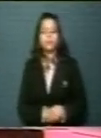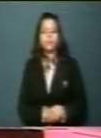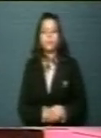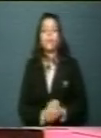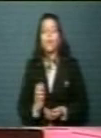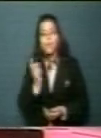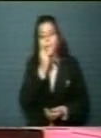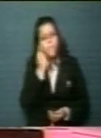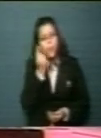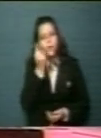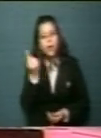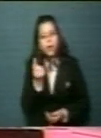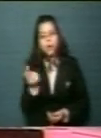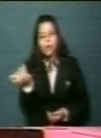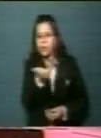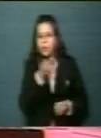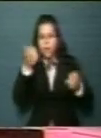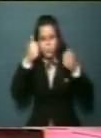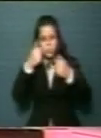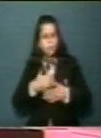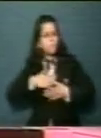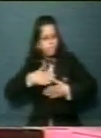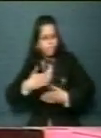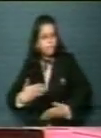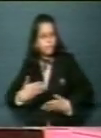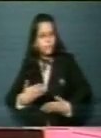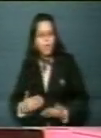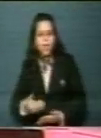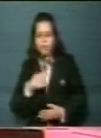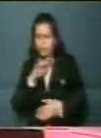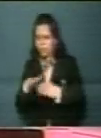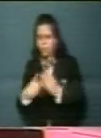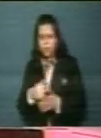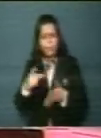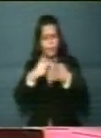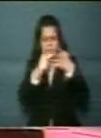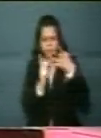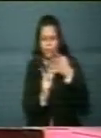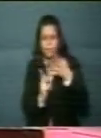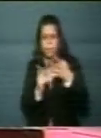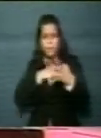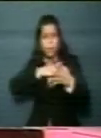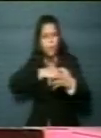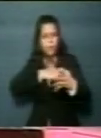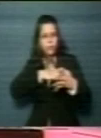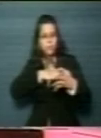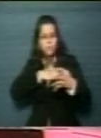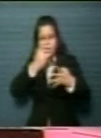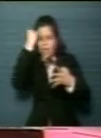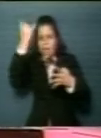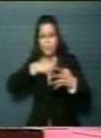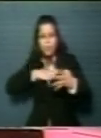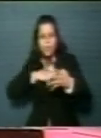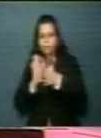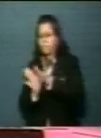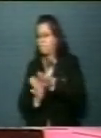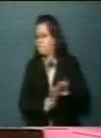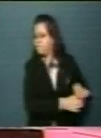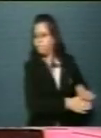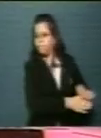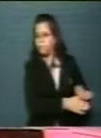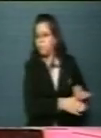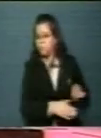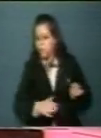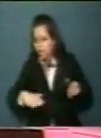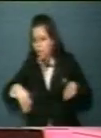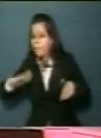Buscar el bien común sin renunciar a los propios principios, creencias e ideales, anteponer los